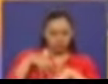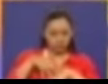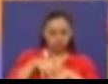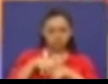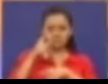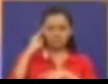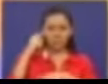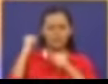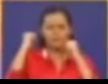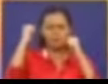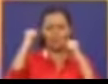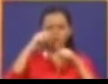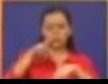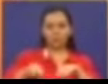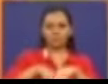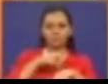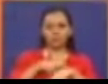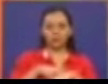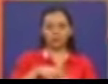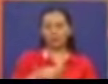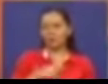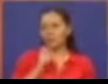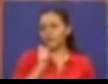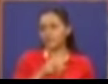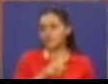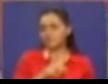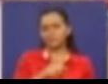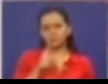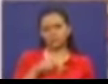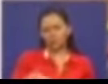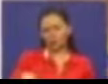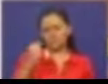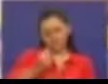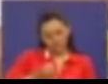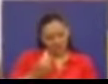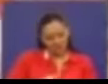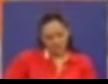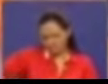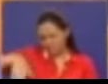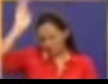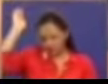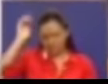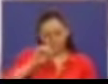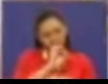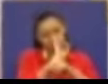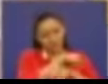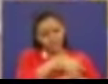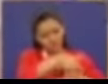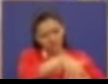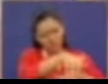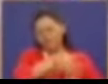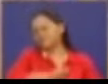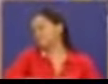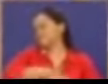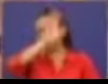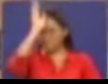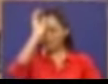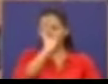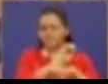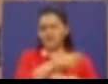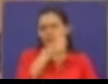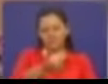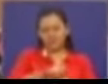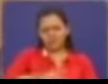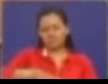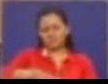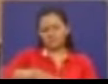agosto. A nadie a pararle bola al paro, ¿eh? Todos a trabajar con mucho más ahínco ese día 13 de agosto para demostrarle a